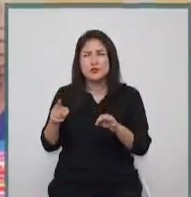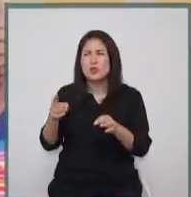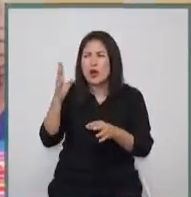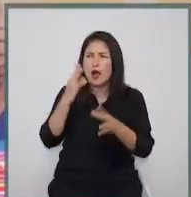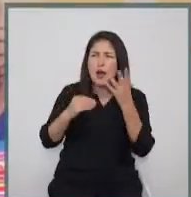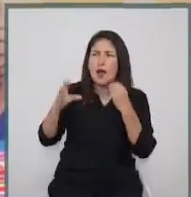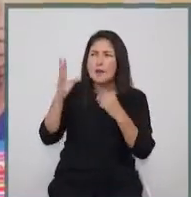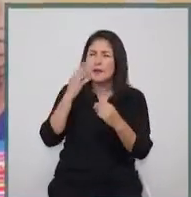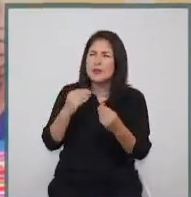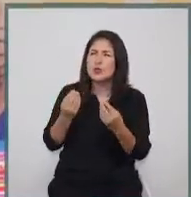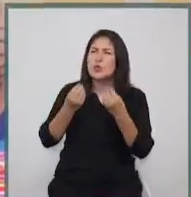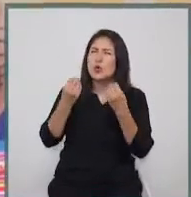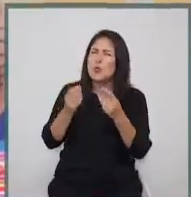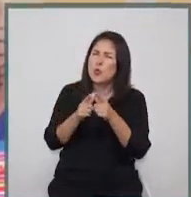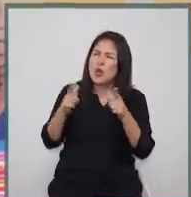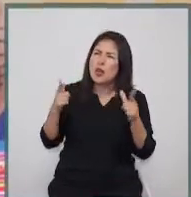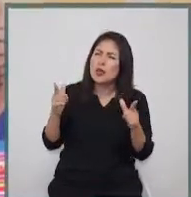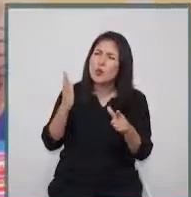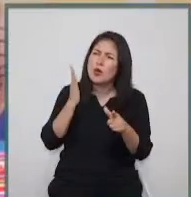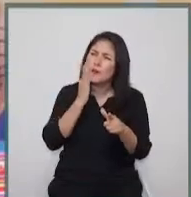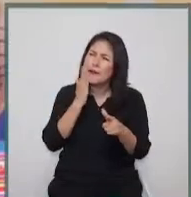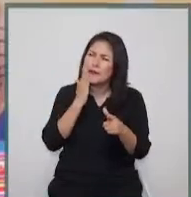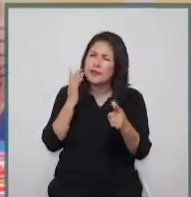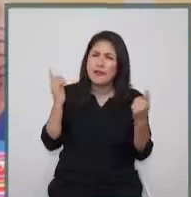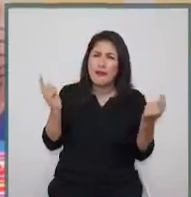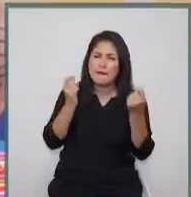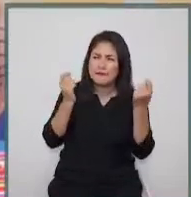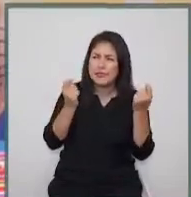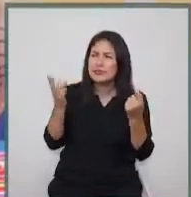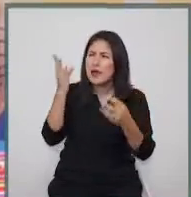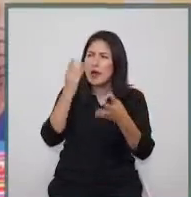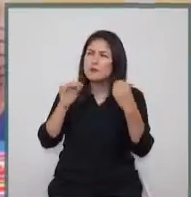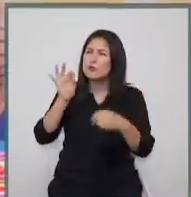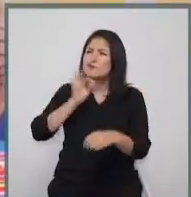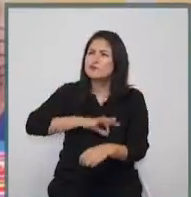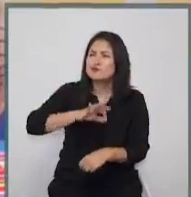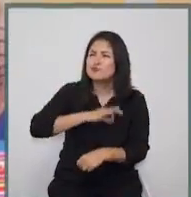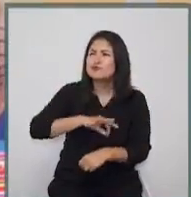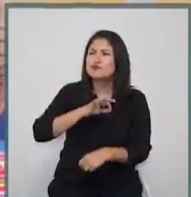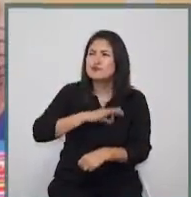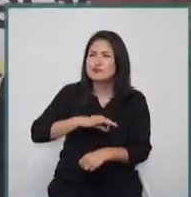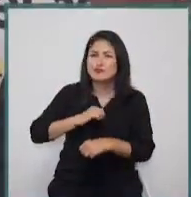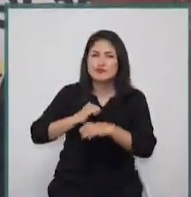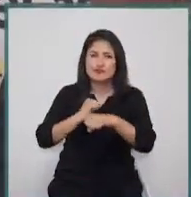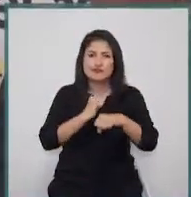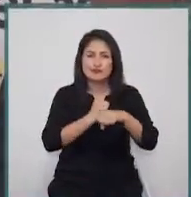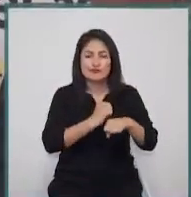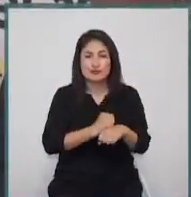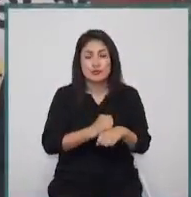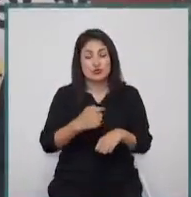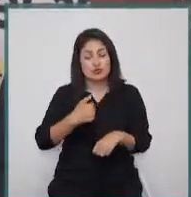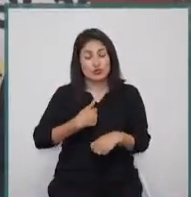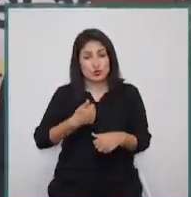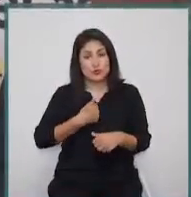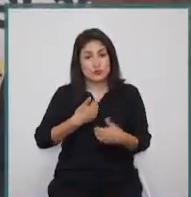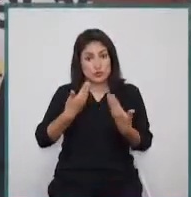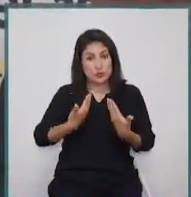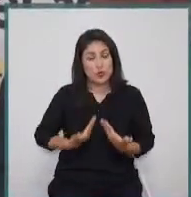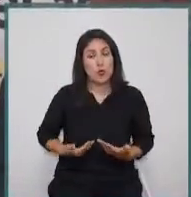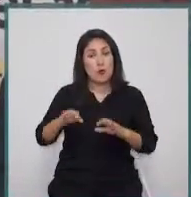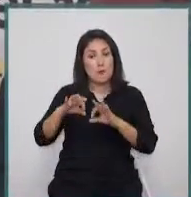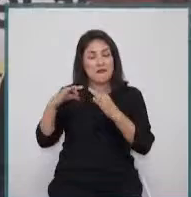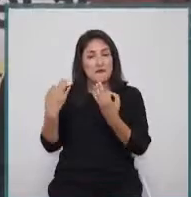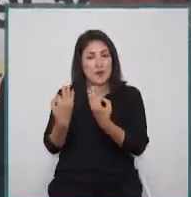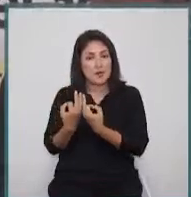absorber, conocer un poco más a través de este festival Hablemos Nuestras Lenguas Maternas. Yo personalmente vengo también de una